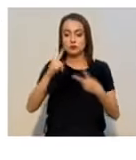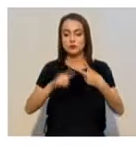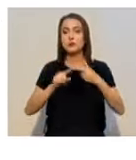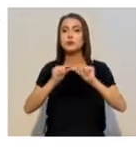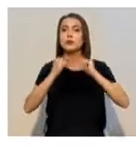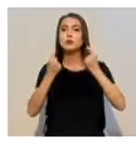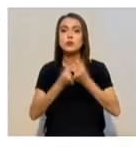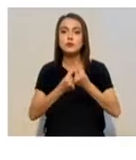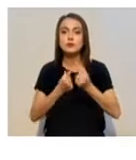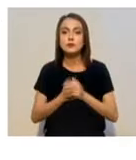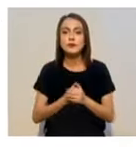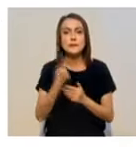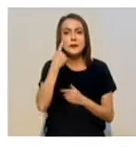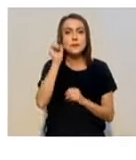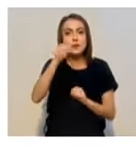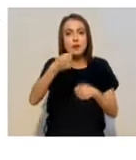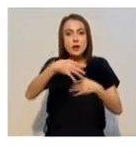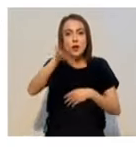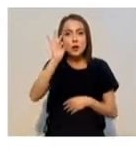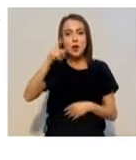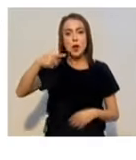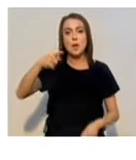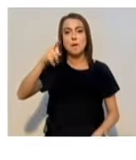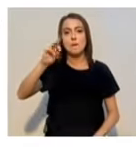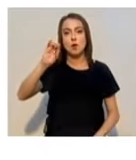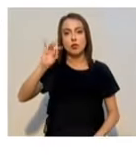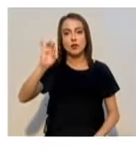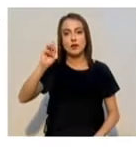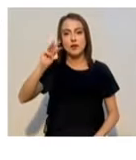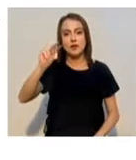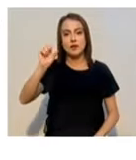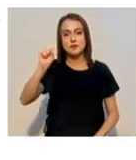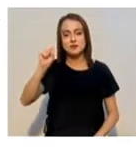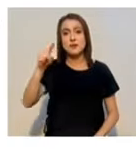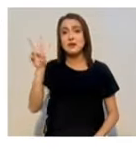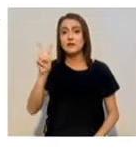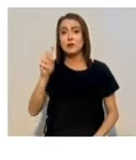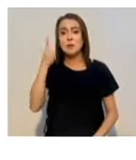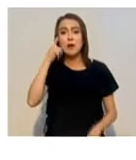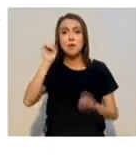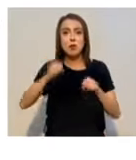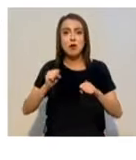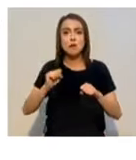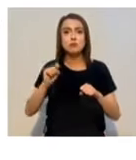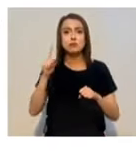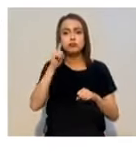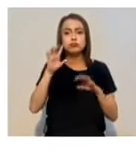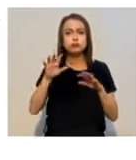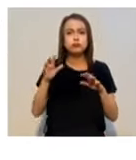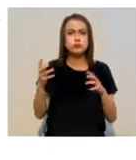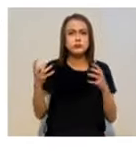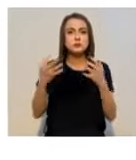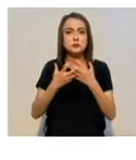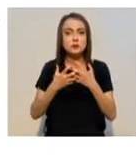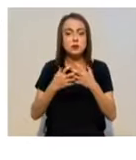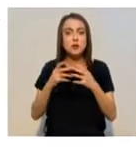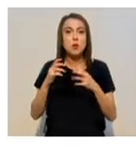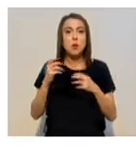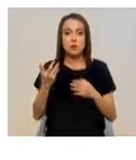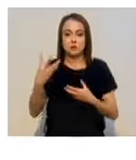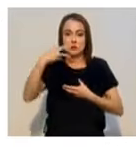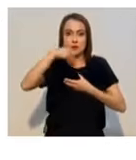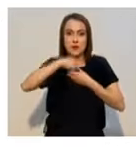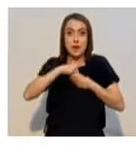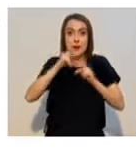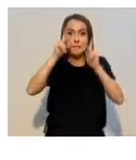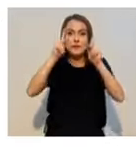grupo, que son para encontrar proteínas del virus, son proteínas que reaccionan con el organismo. Cuando el virus se